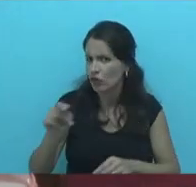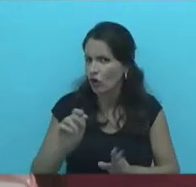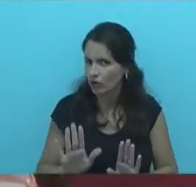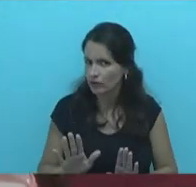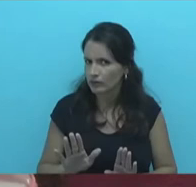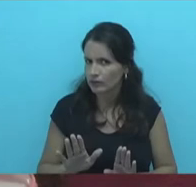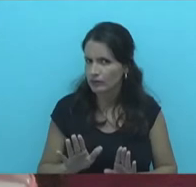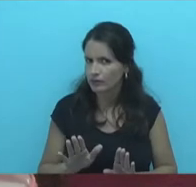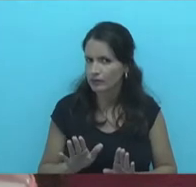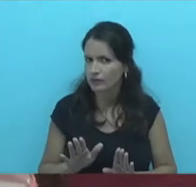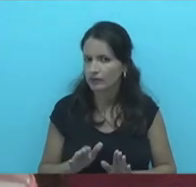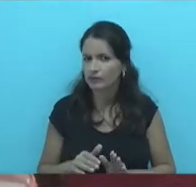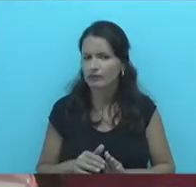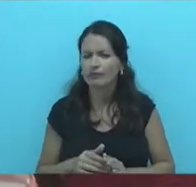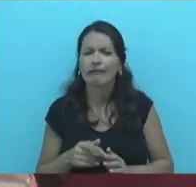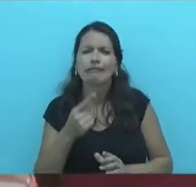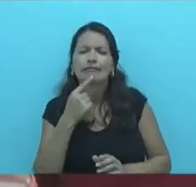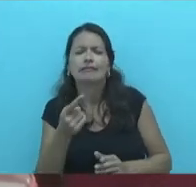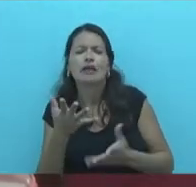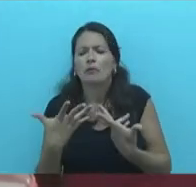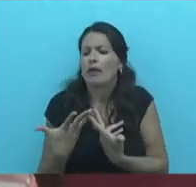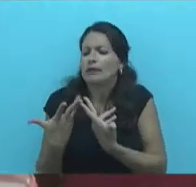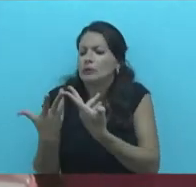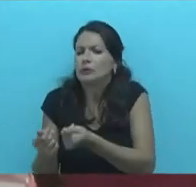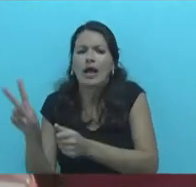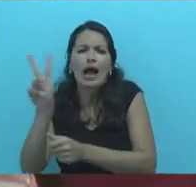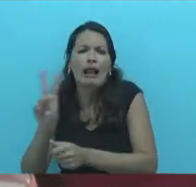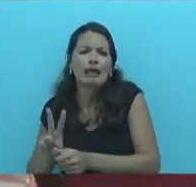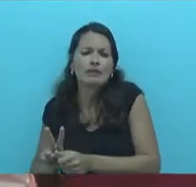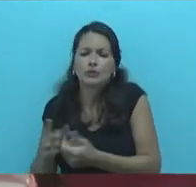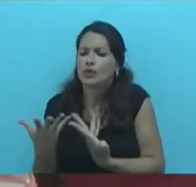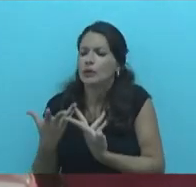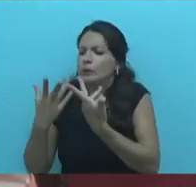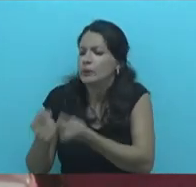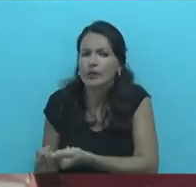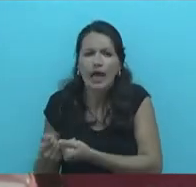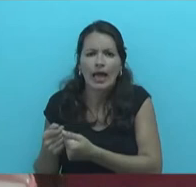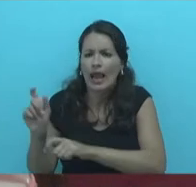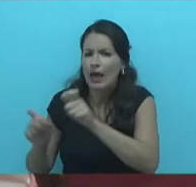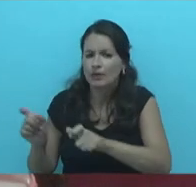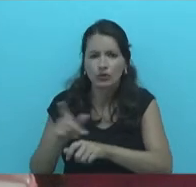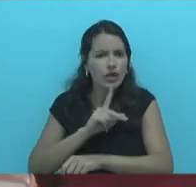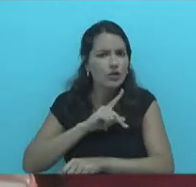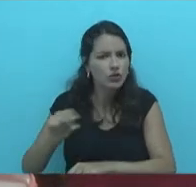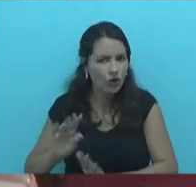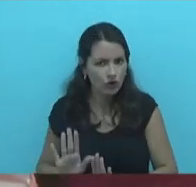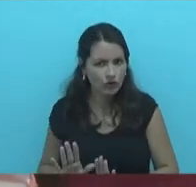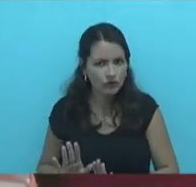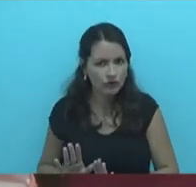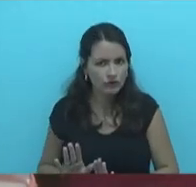vez bajo la excusa de una ayuda humanitaria. Los